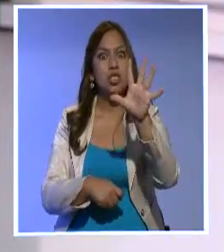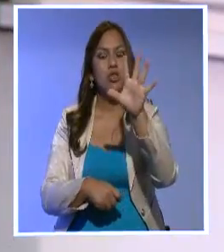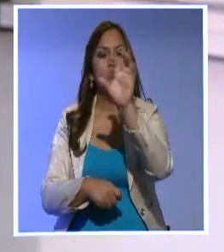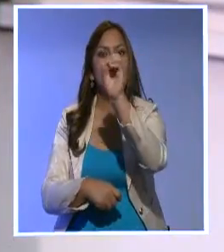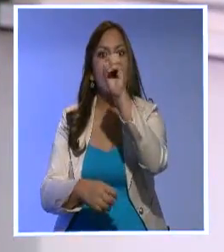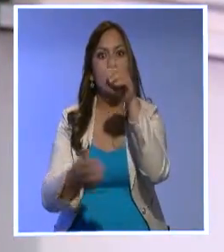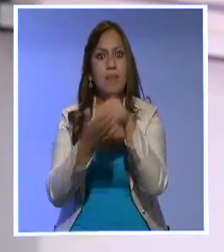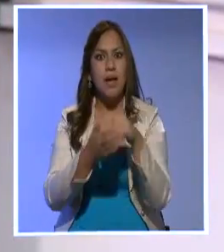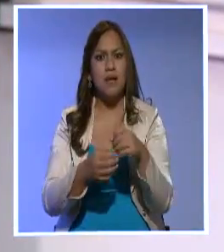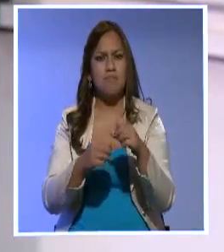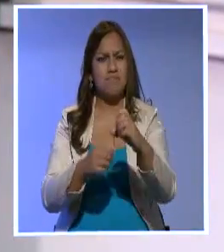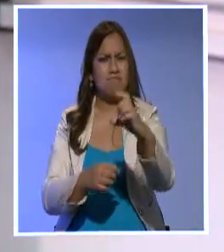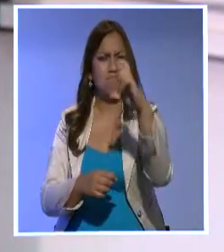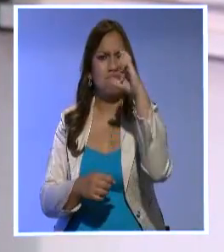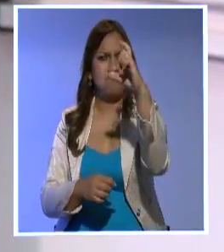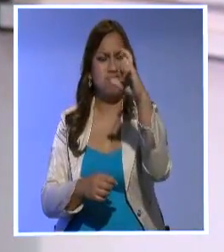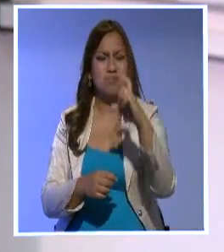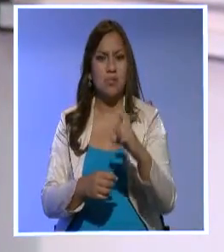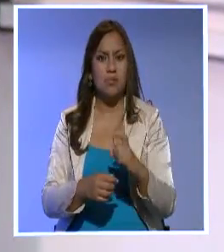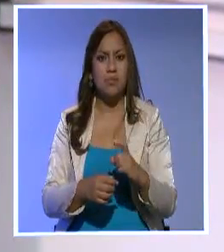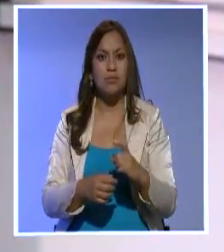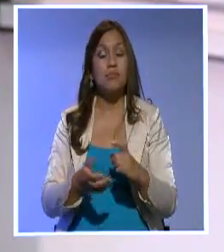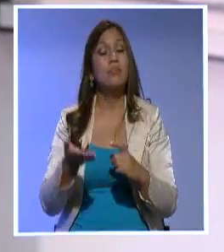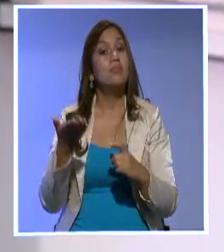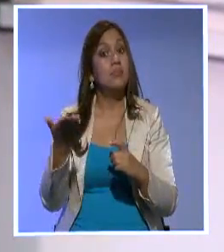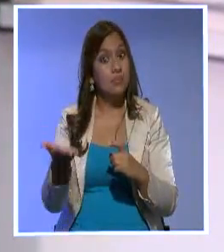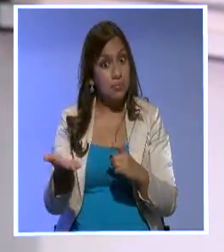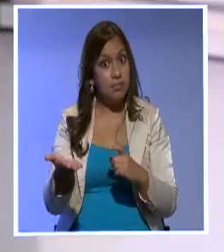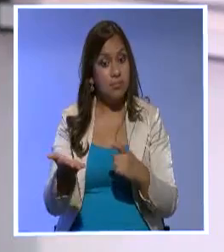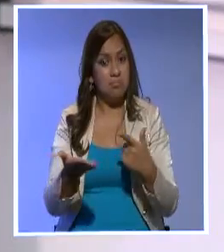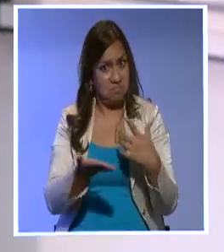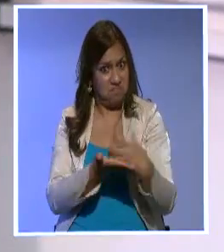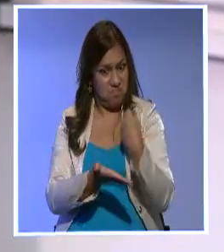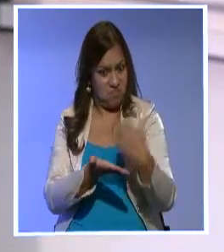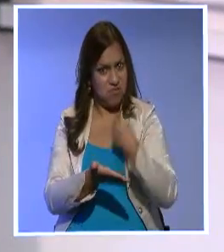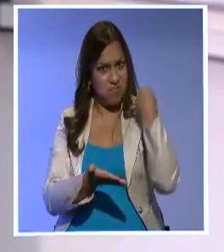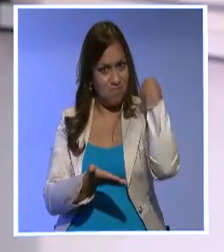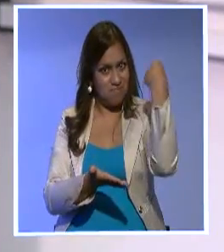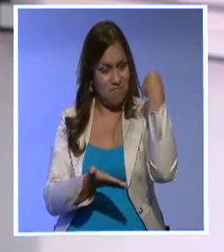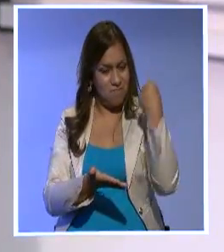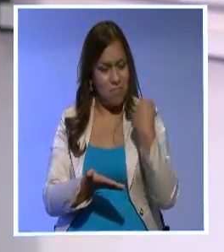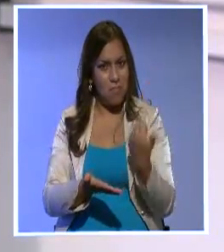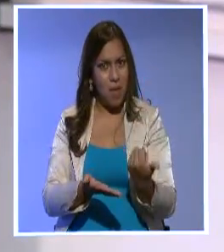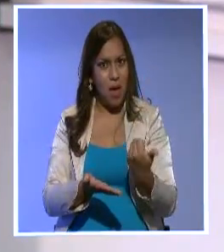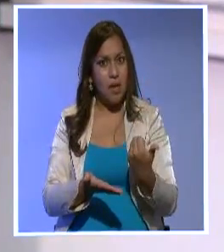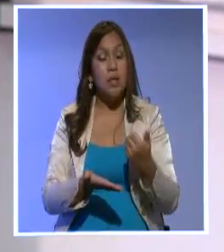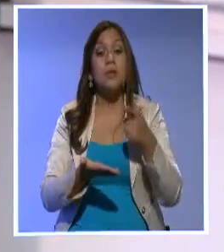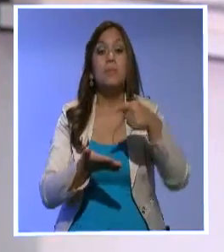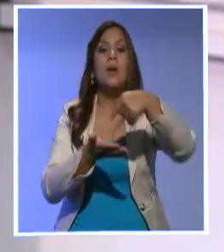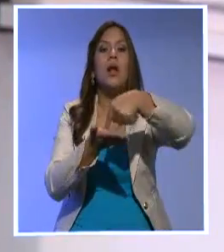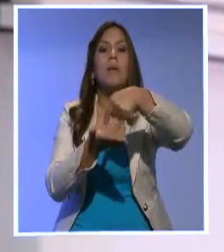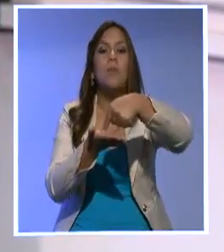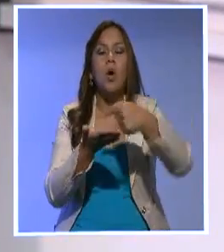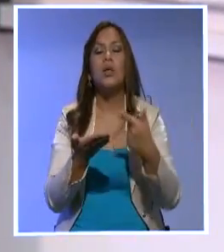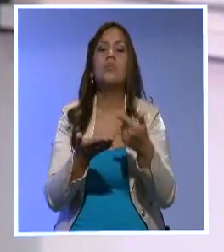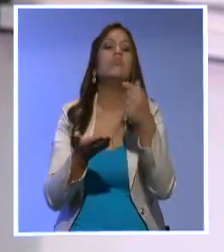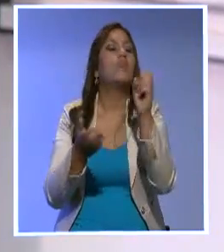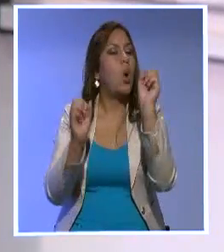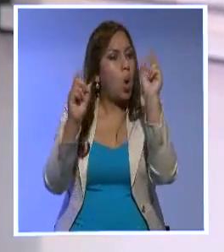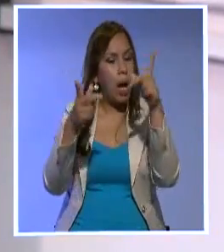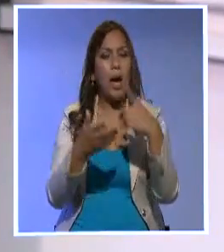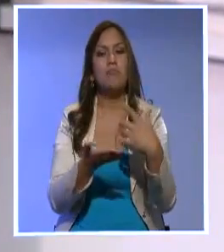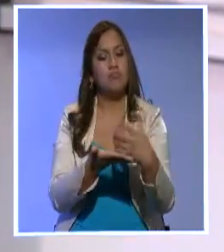restantes que generó el valor de la obra pública se tenga que pagar un tanto por ciento de impuestos que además está íntimamente